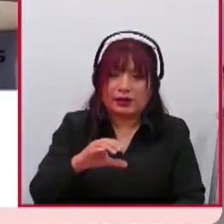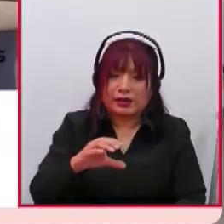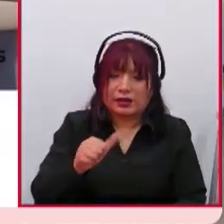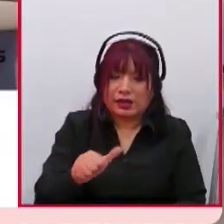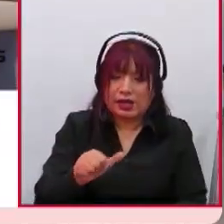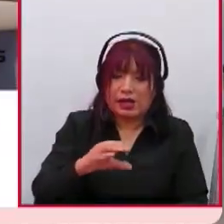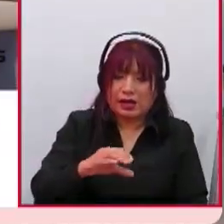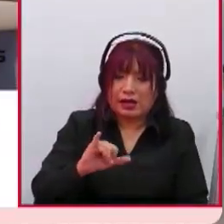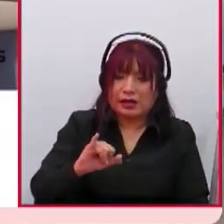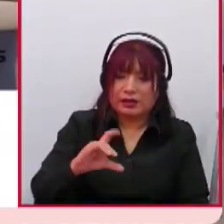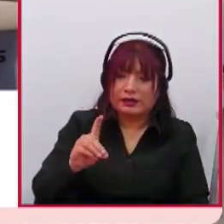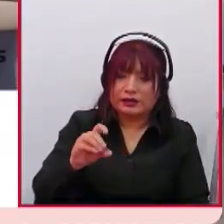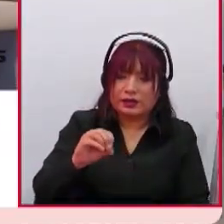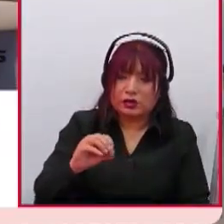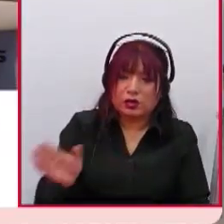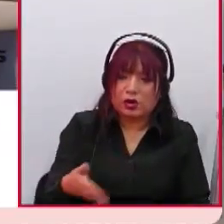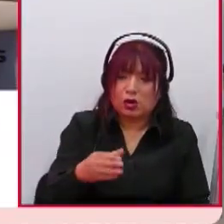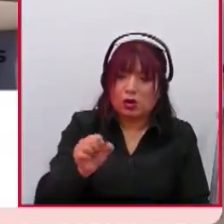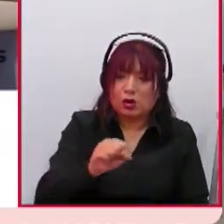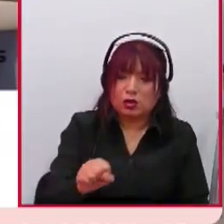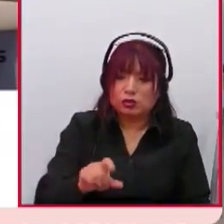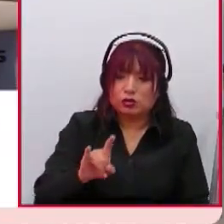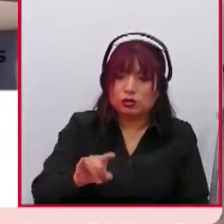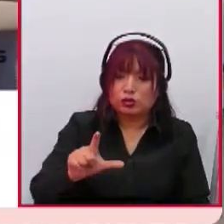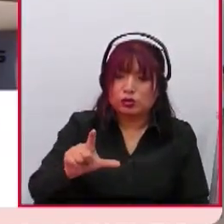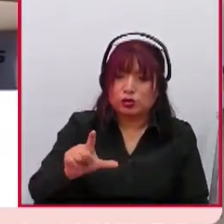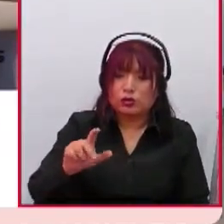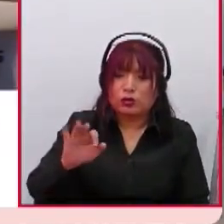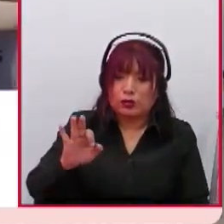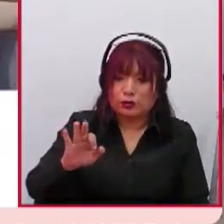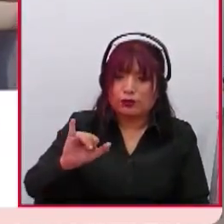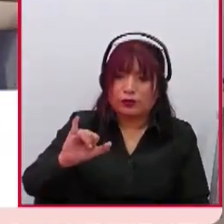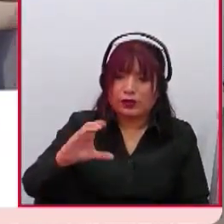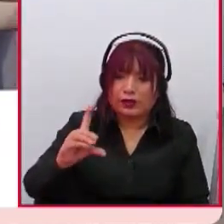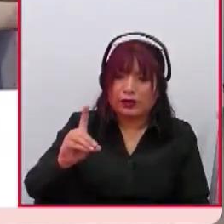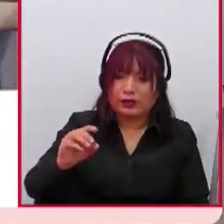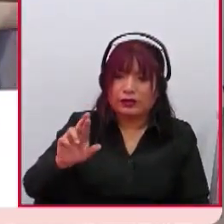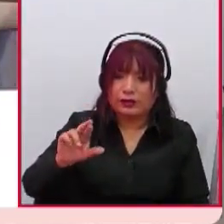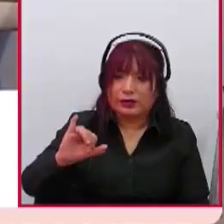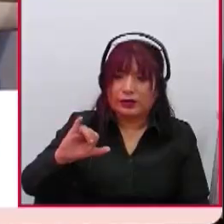¿Qué papel juega digamos, este reactivo en su